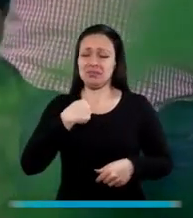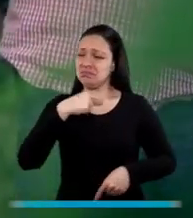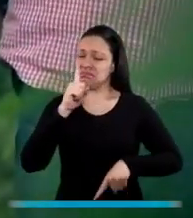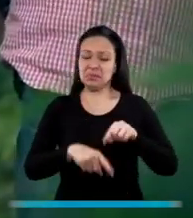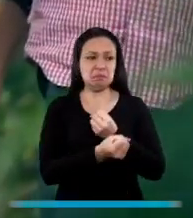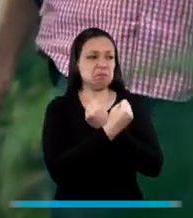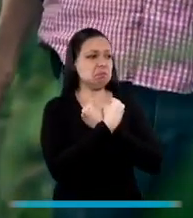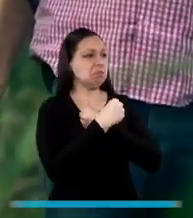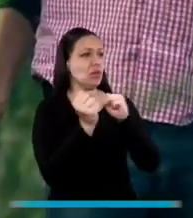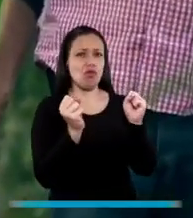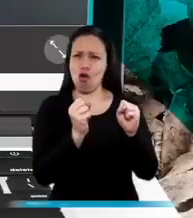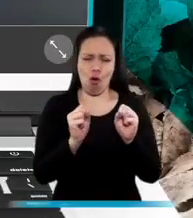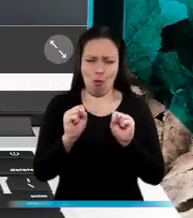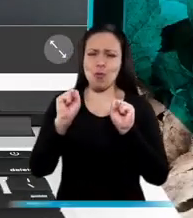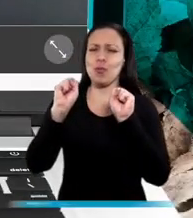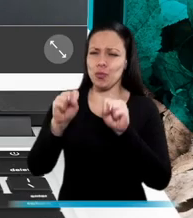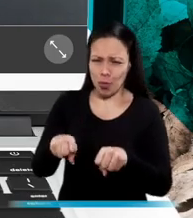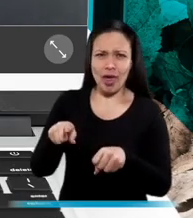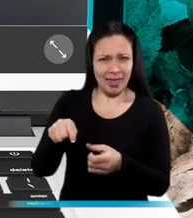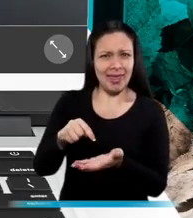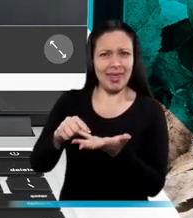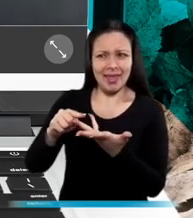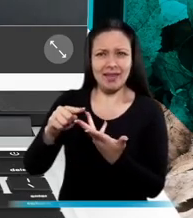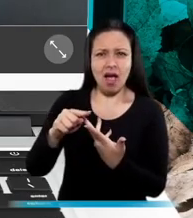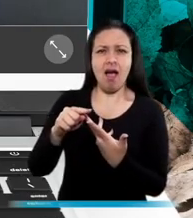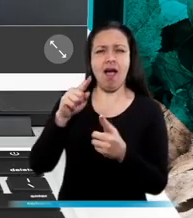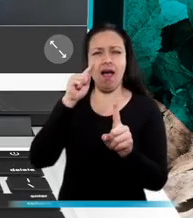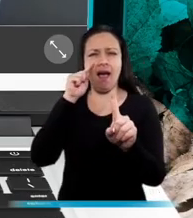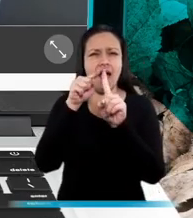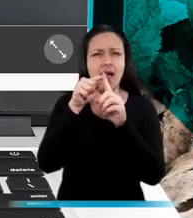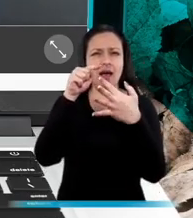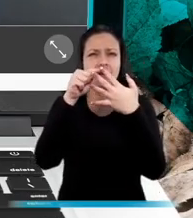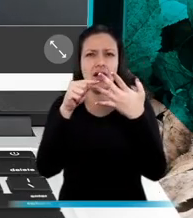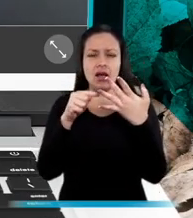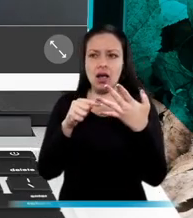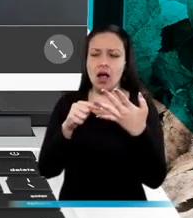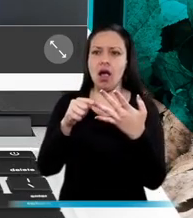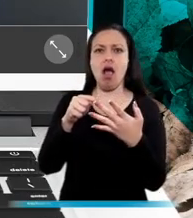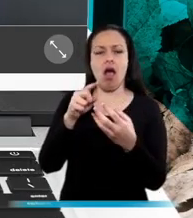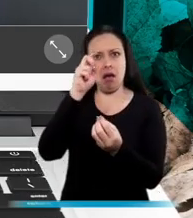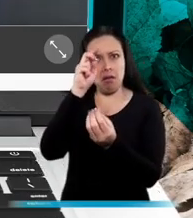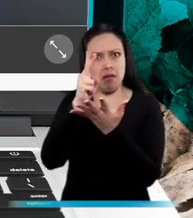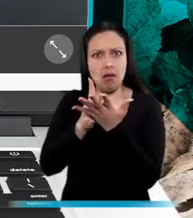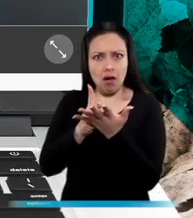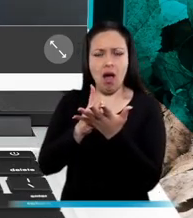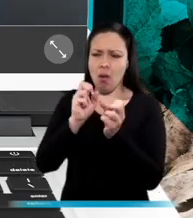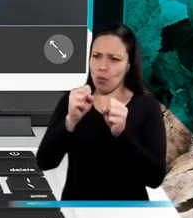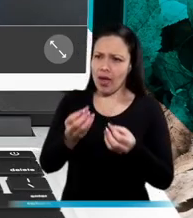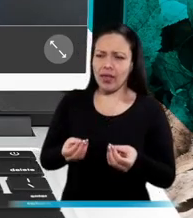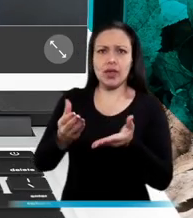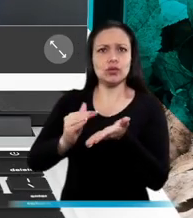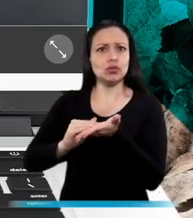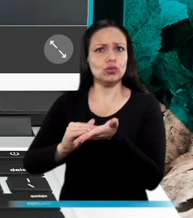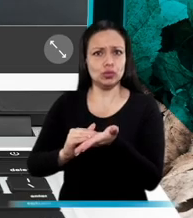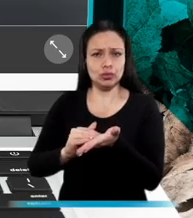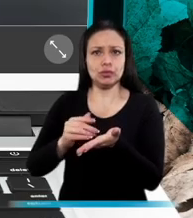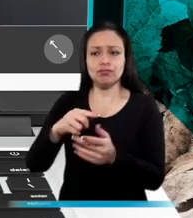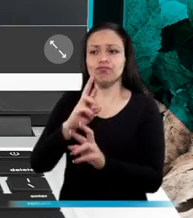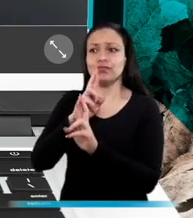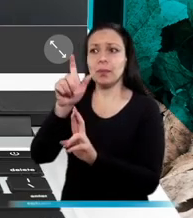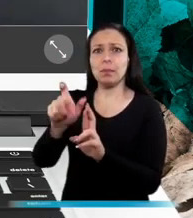insuperables, tratando de acercar orillas, visiones, perspectivas, asegurando diversidad e inclusión en la construcción